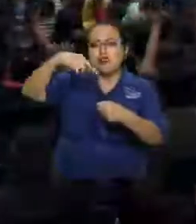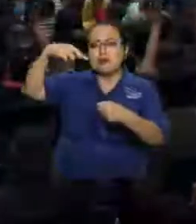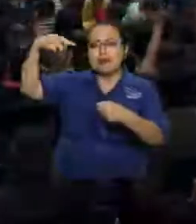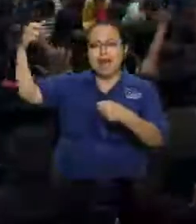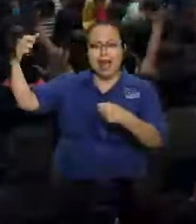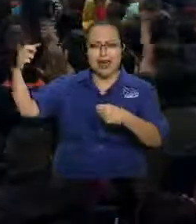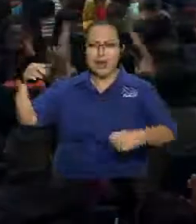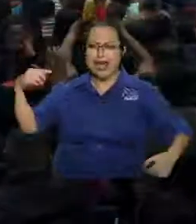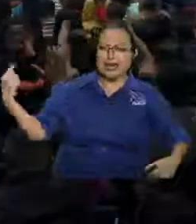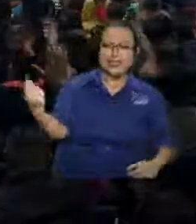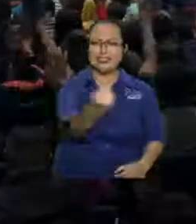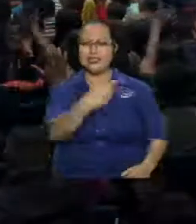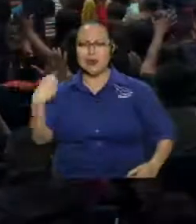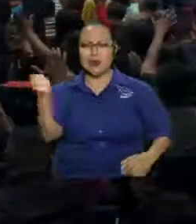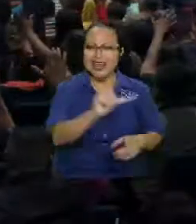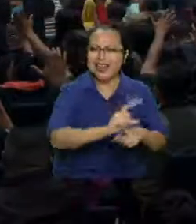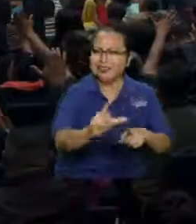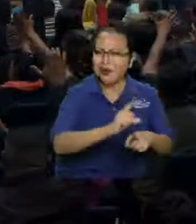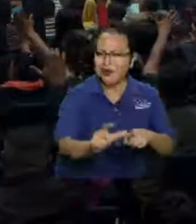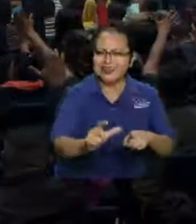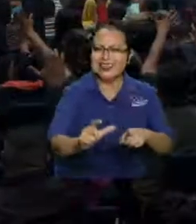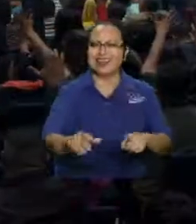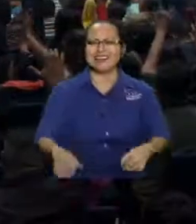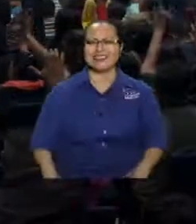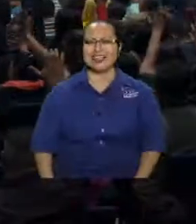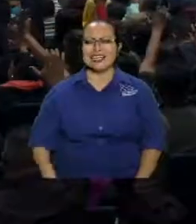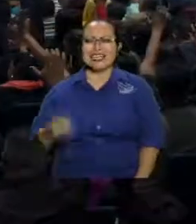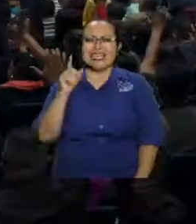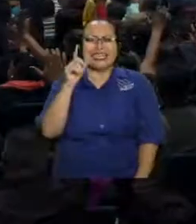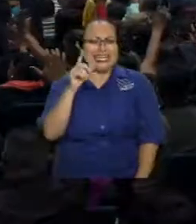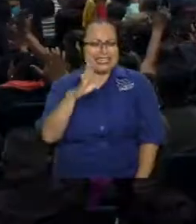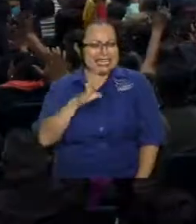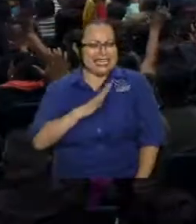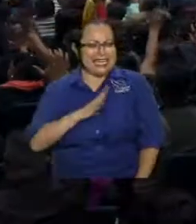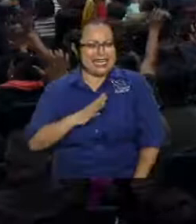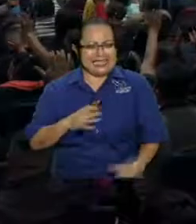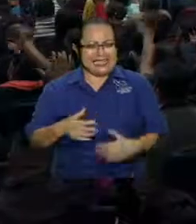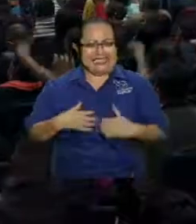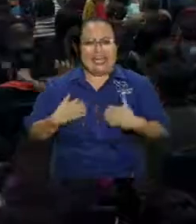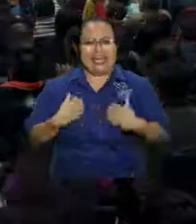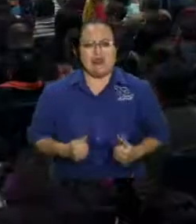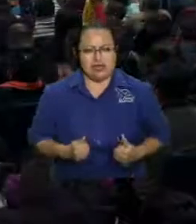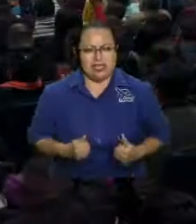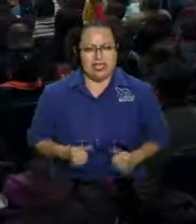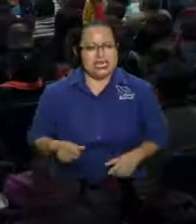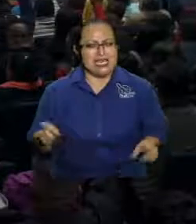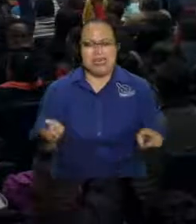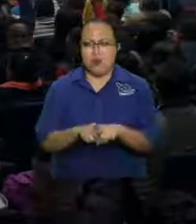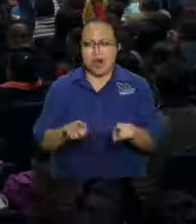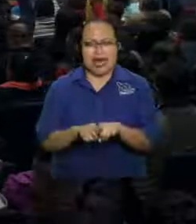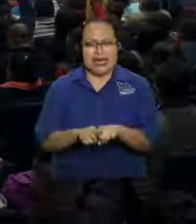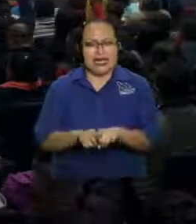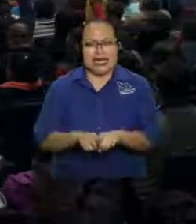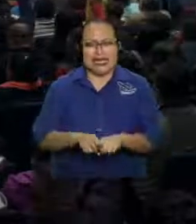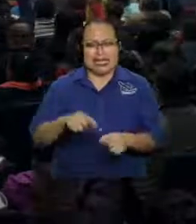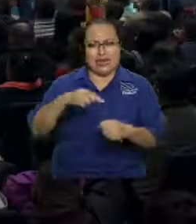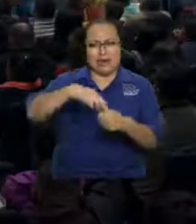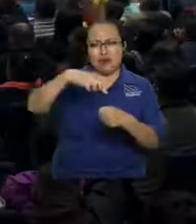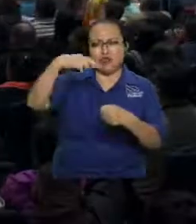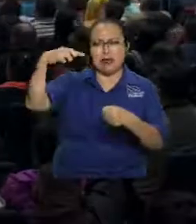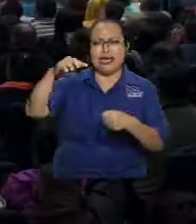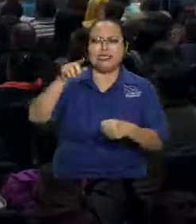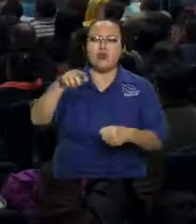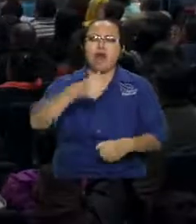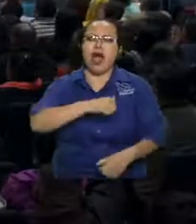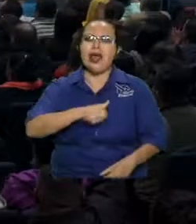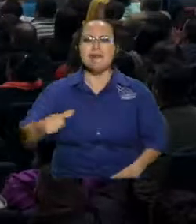seas prosperado en todas las cosas y que tengas salud, así como prospera tu